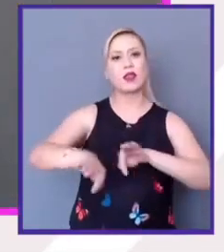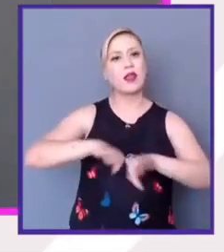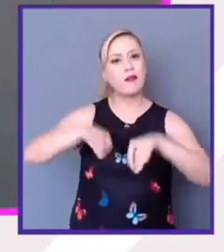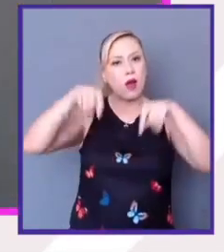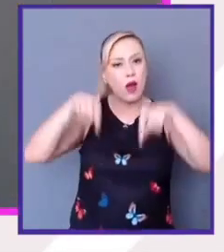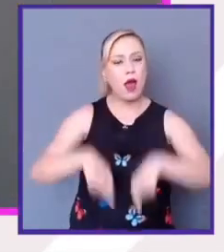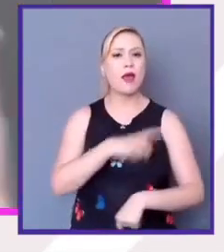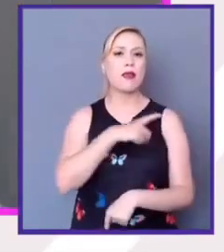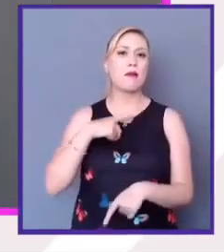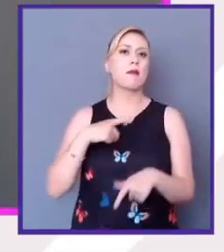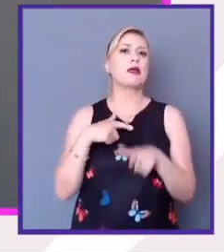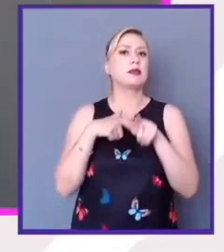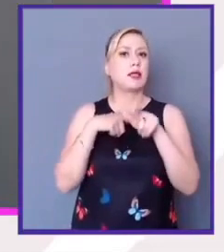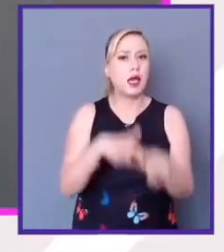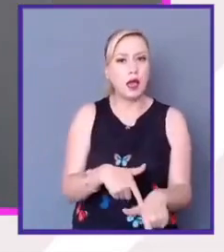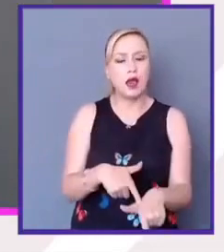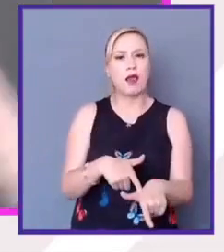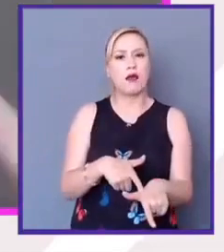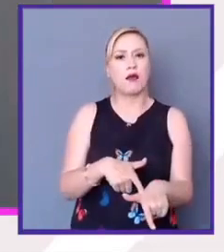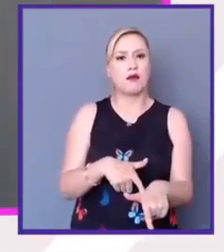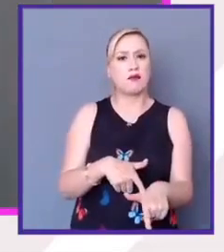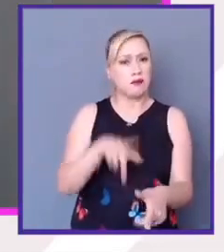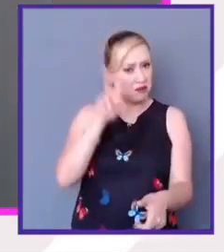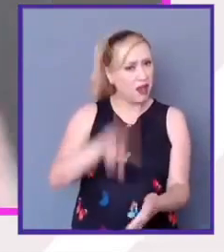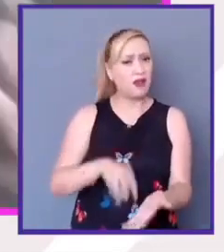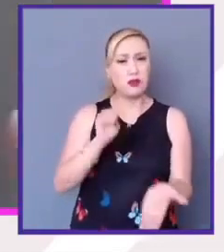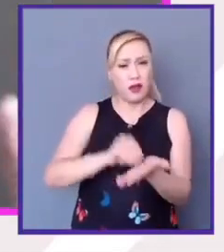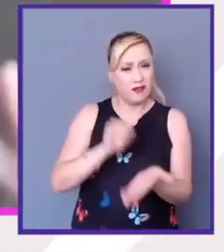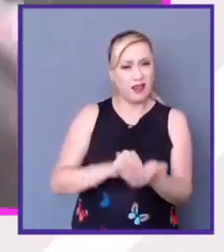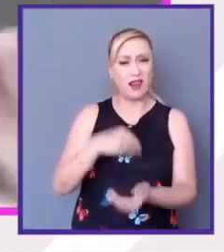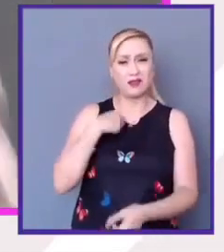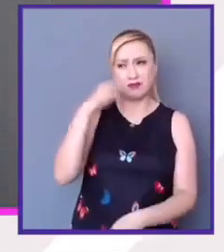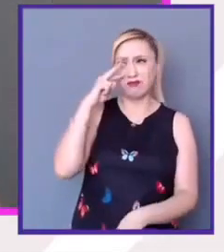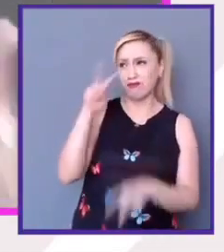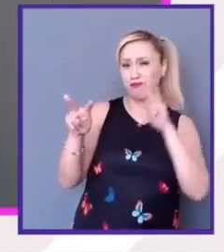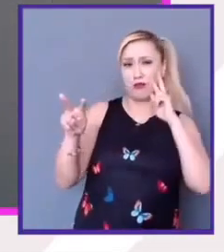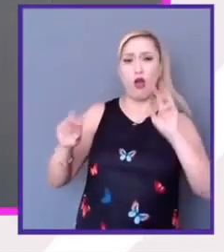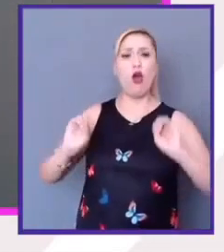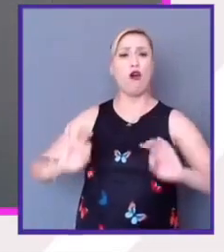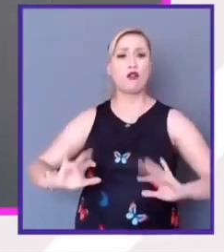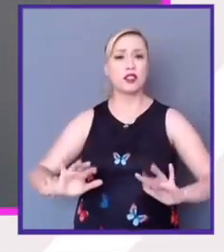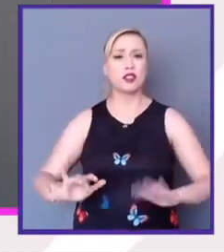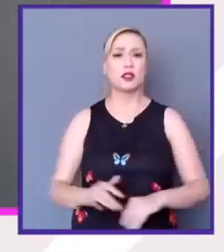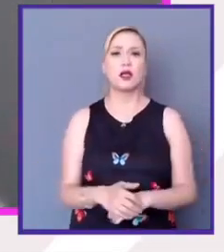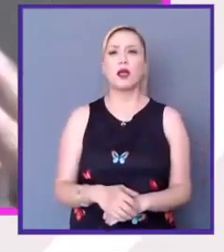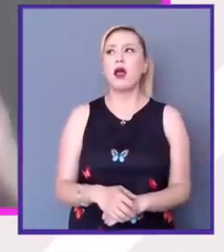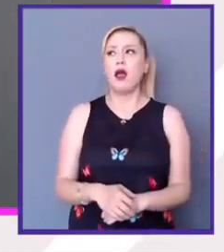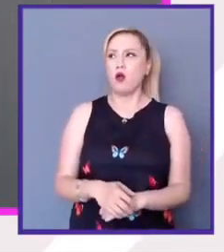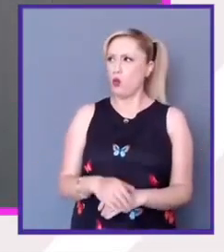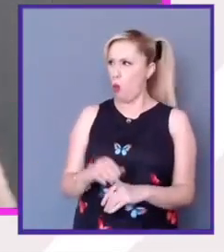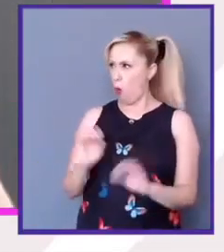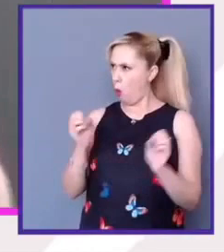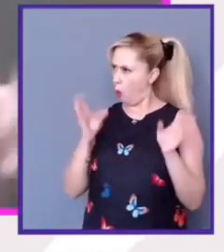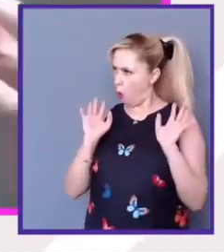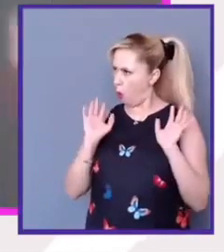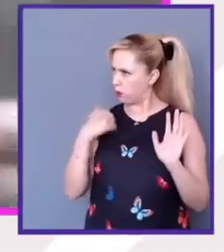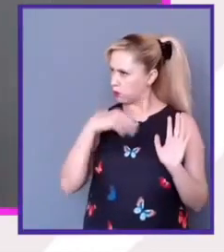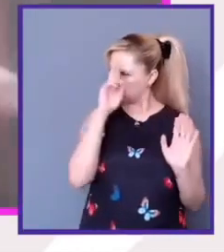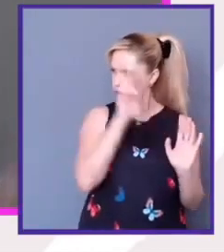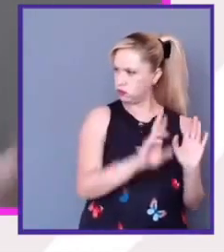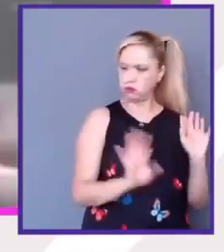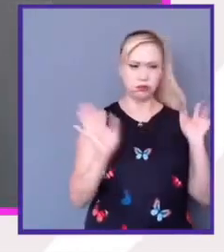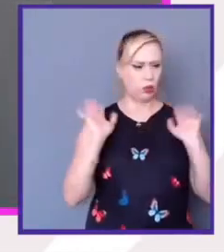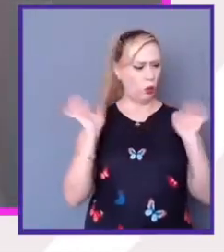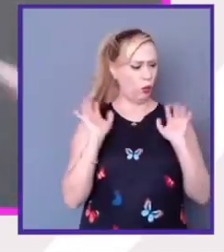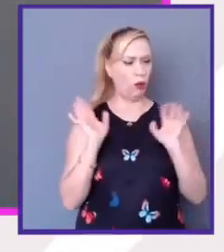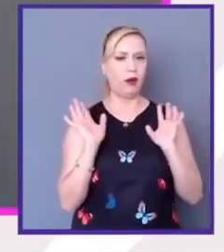escuchando constantemente en los espacios empresariales que se niega la existencia del racismo. Y no solo, y justo bajo